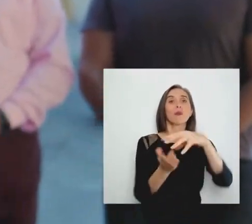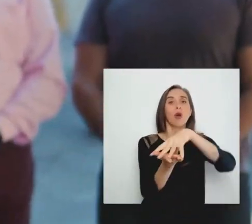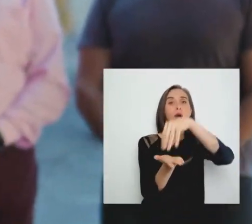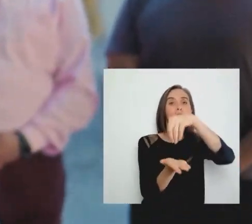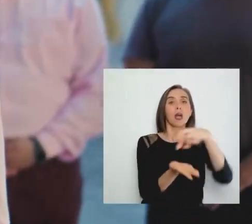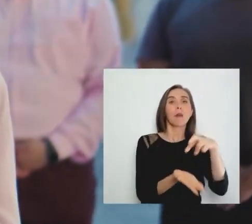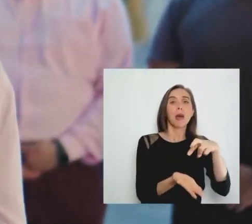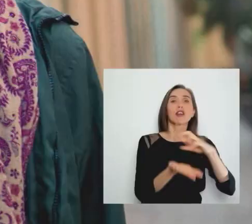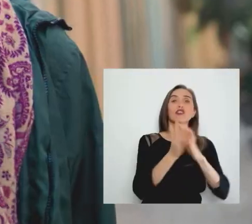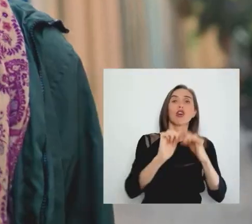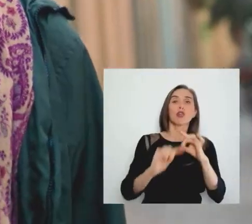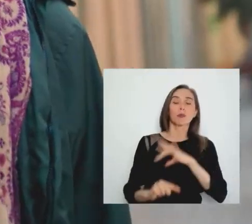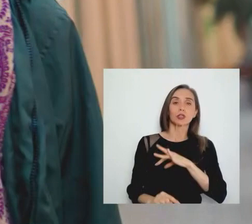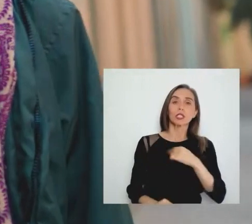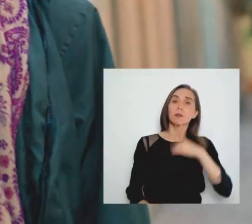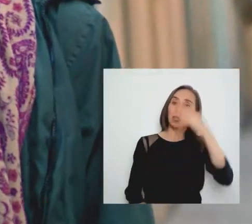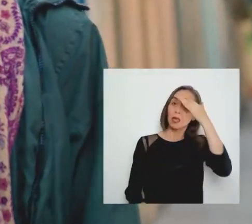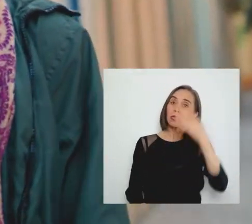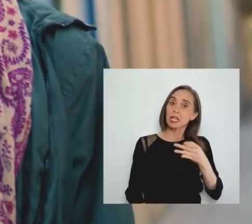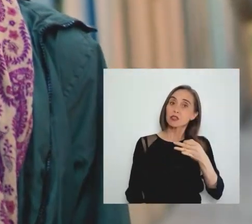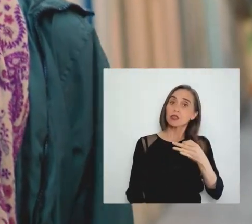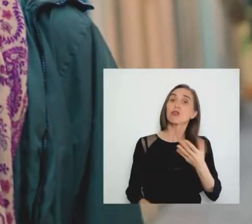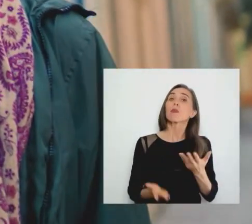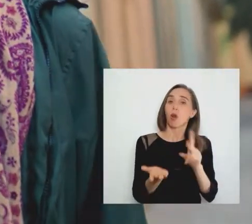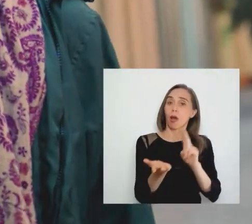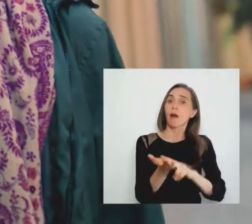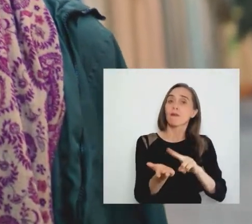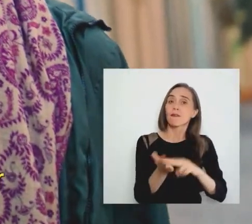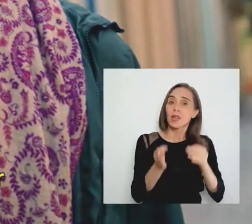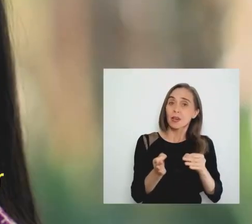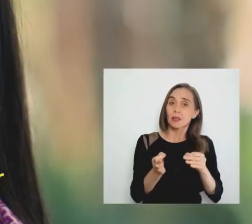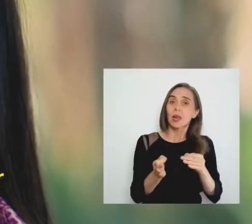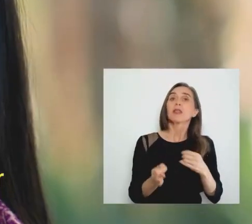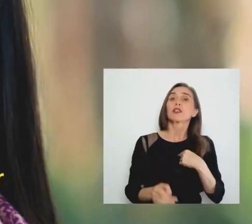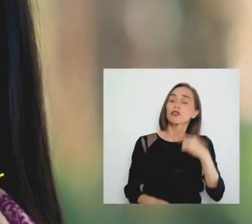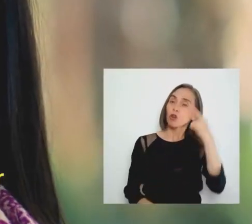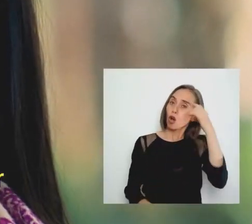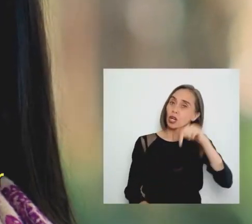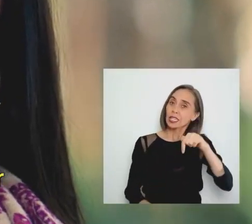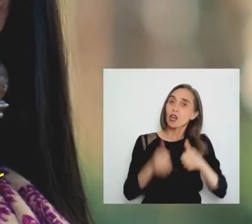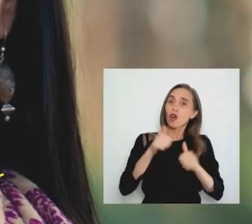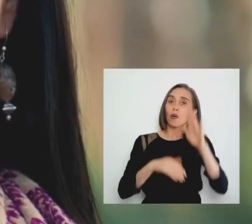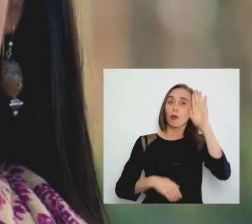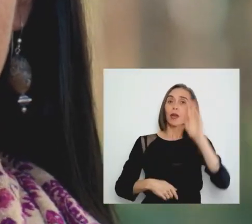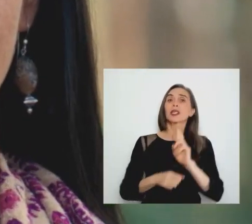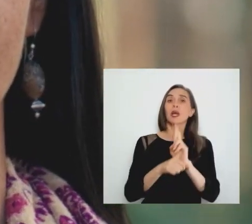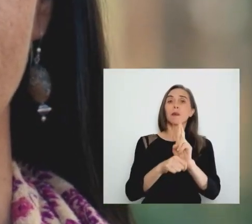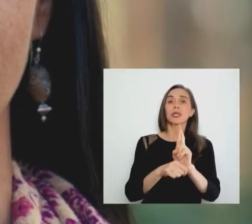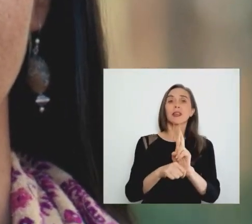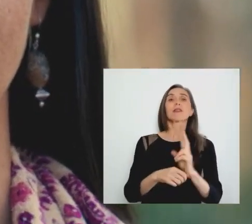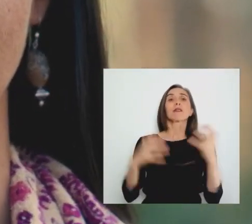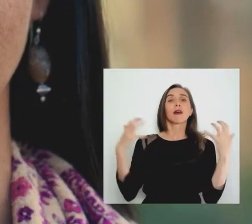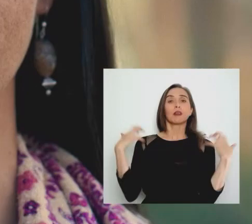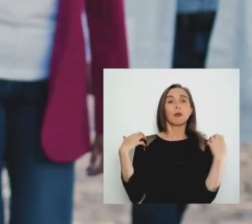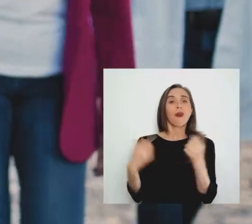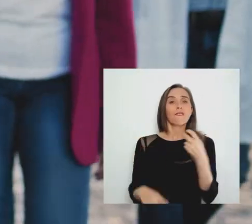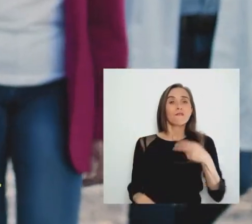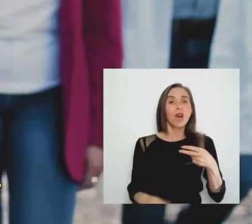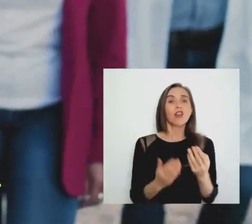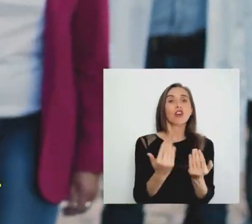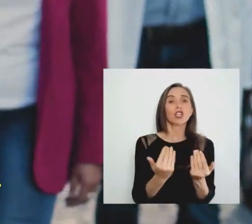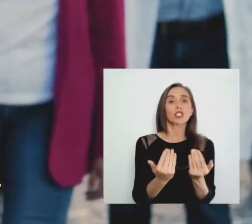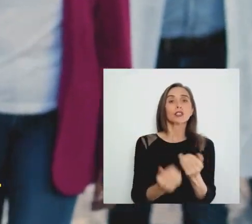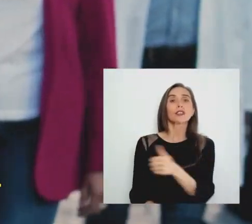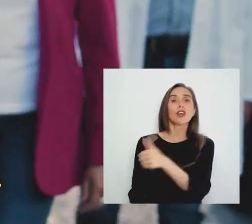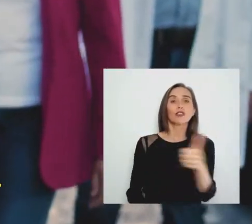perinacota todo por chile toma mis decisiones en virtud de la verdad y estoy aquí porque creo representar con responsabilidad los valores